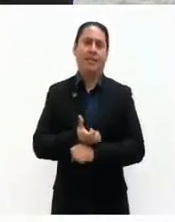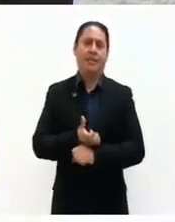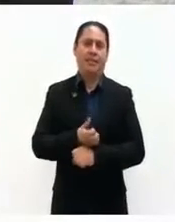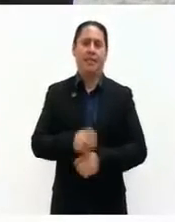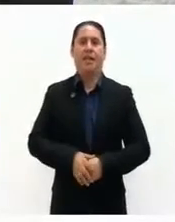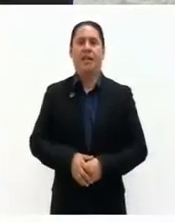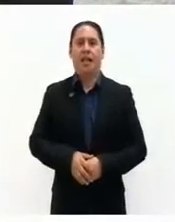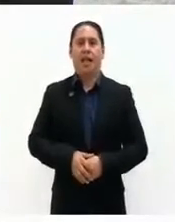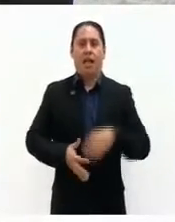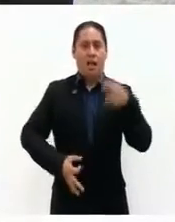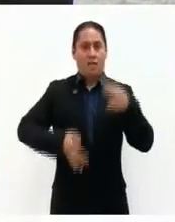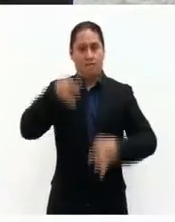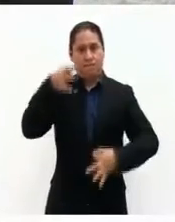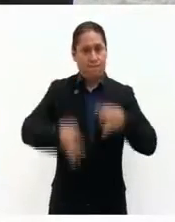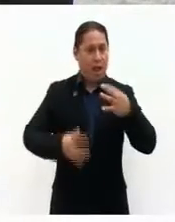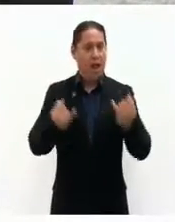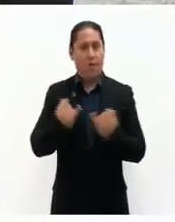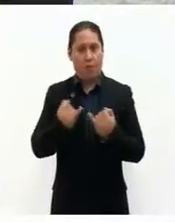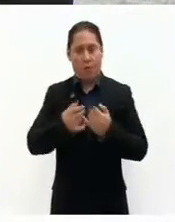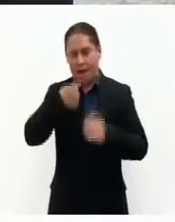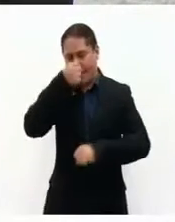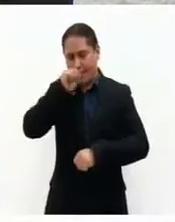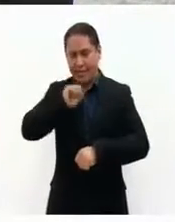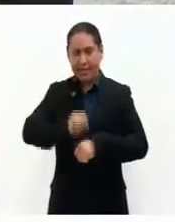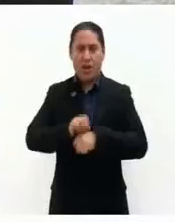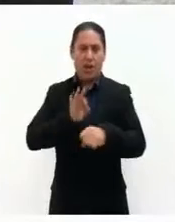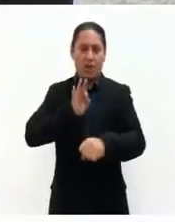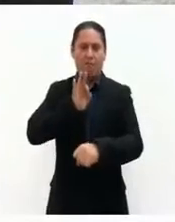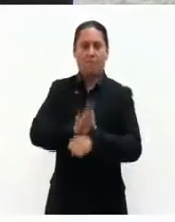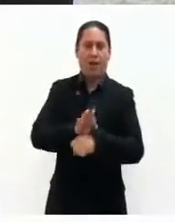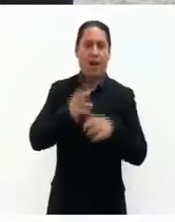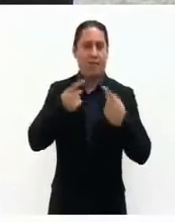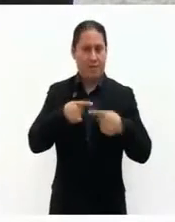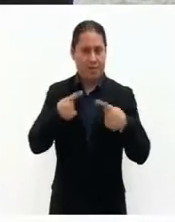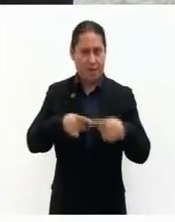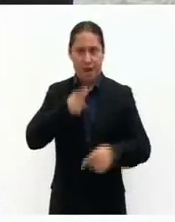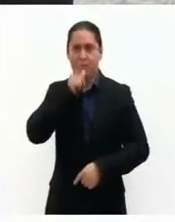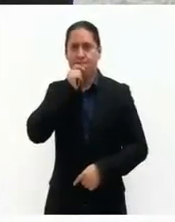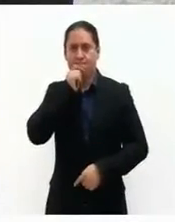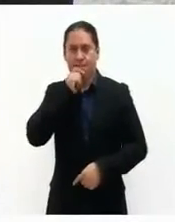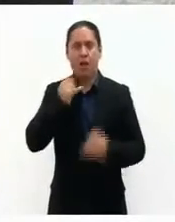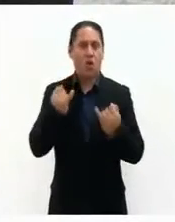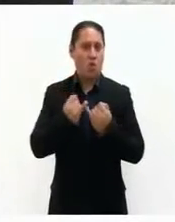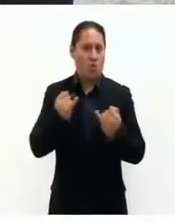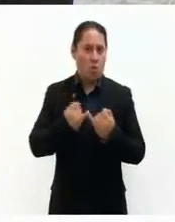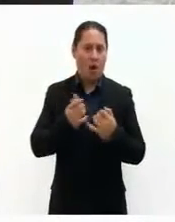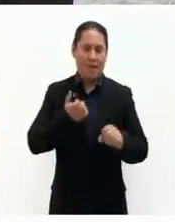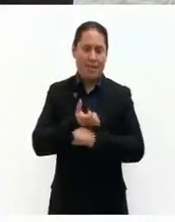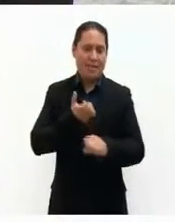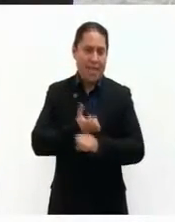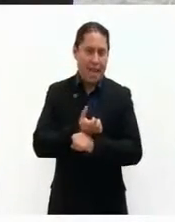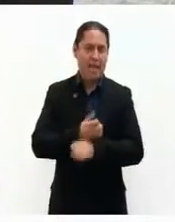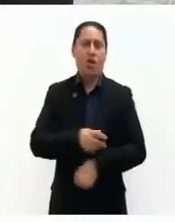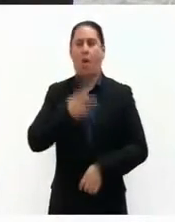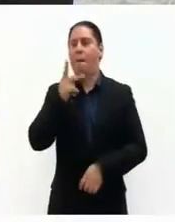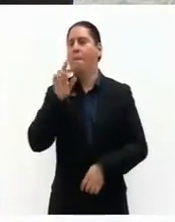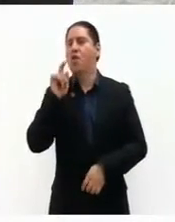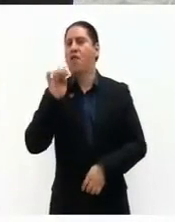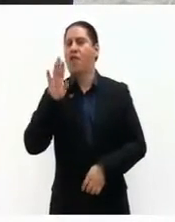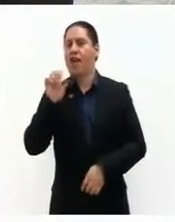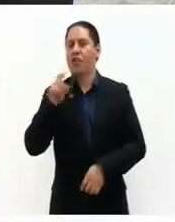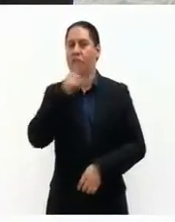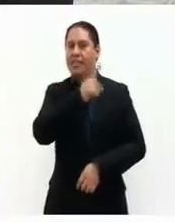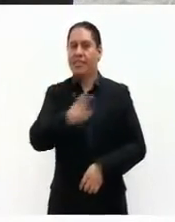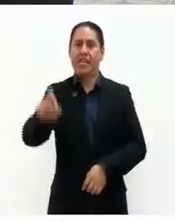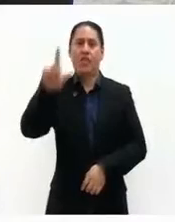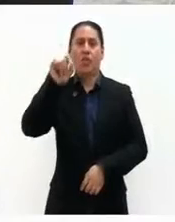a la Fiscalía General del Estado, a la Secretaría de Seguridad y Protección Ciudadana, a la Secretaría de Salud del Estado, a la Profeco y a los